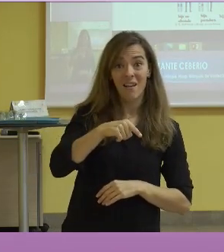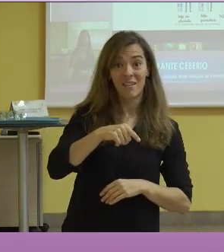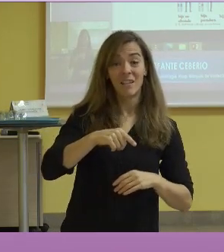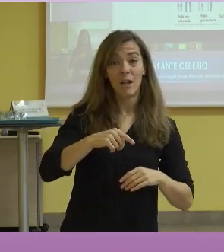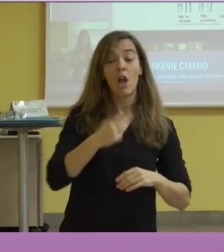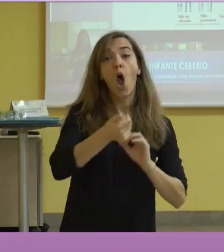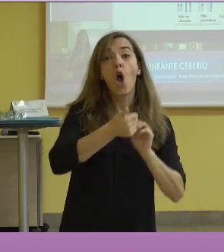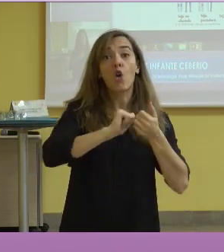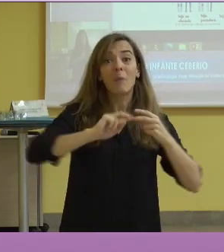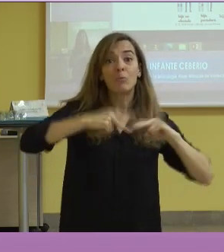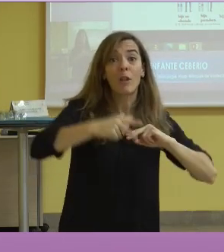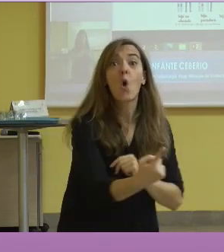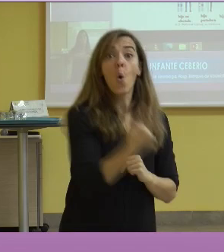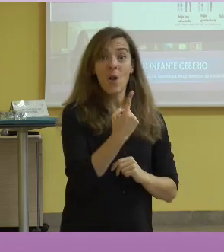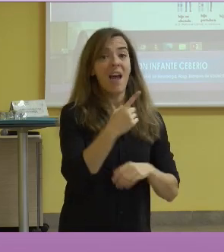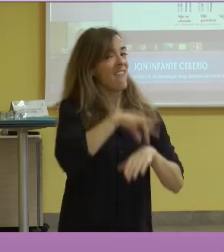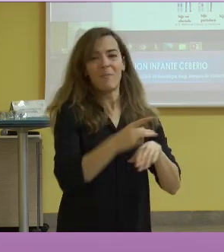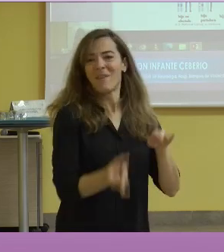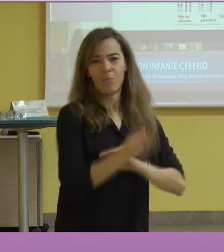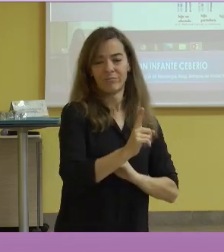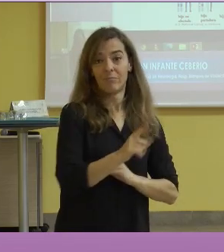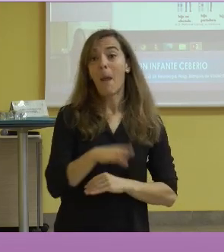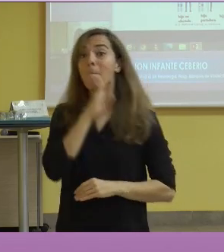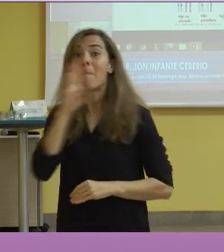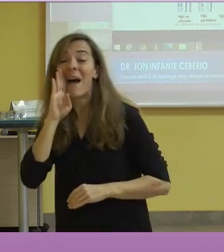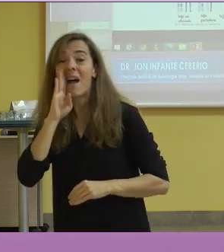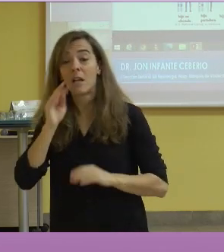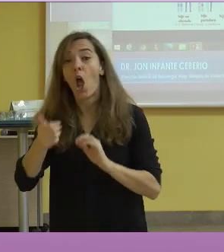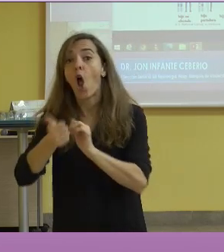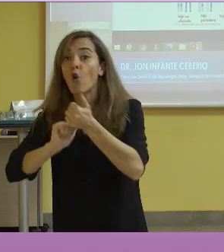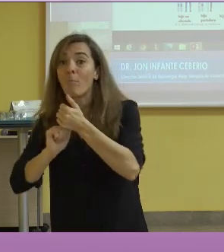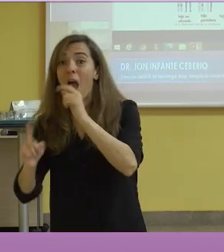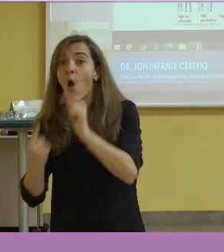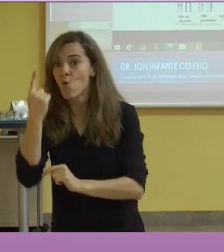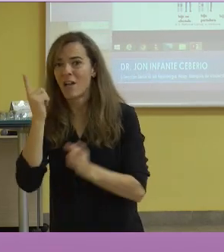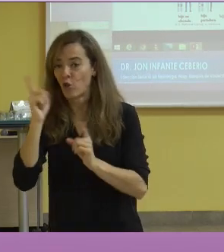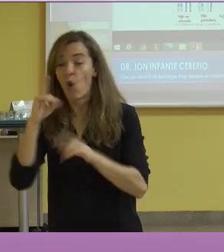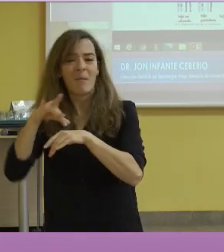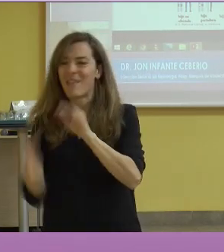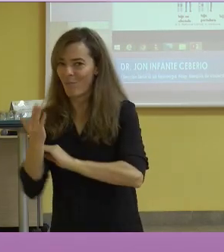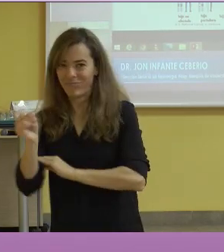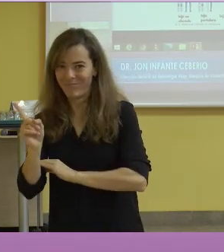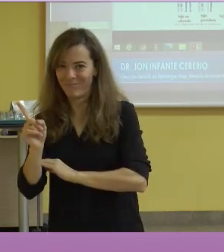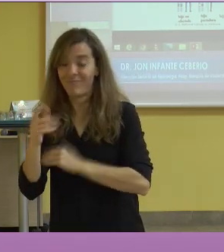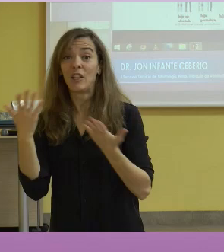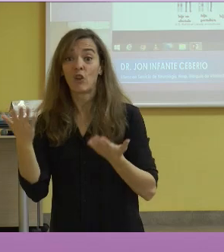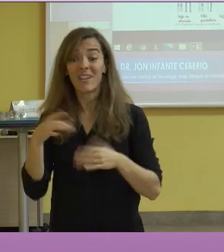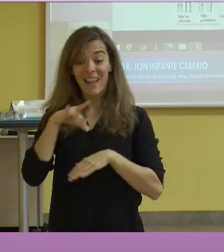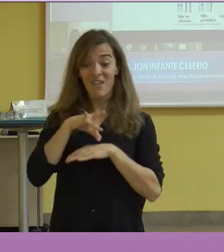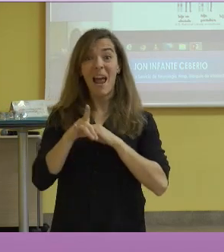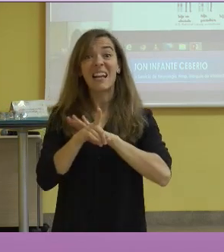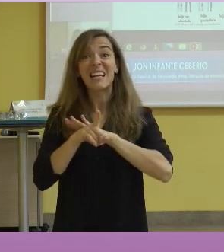mutada, no desarrolla la enfermedad. La madre tiene una sola copia del gen mutada y no desarrolla la enfermedad, ¿vale? Por tanto, en estas enfermedades